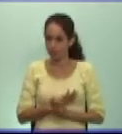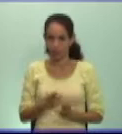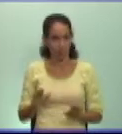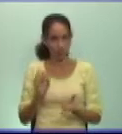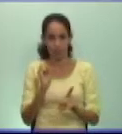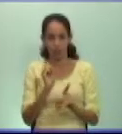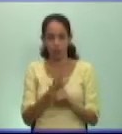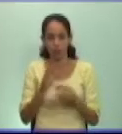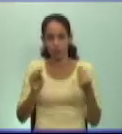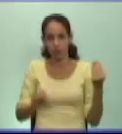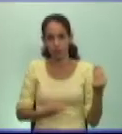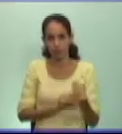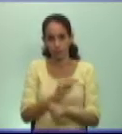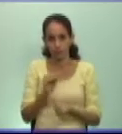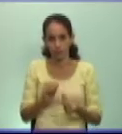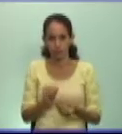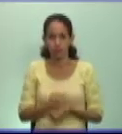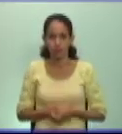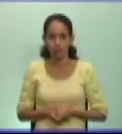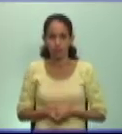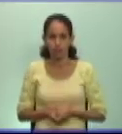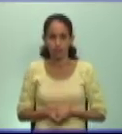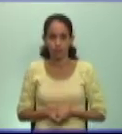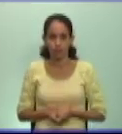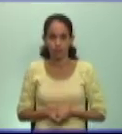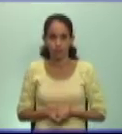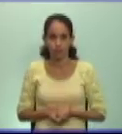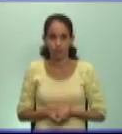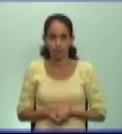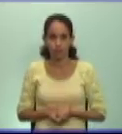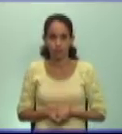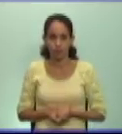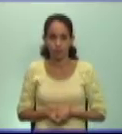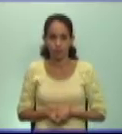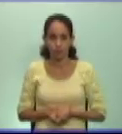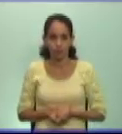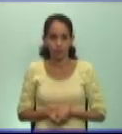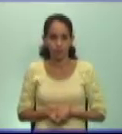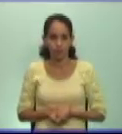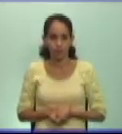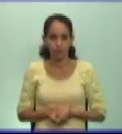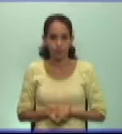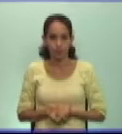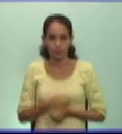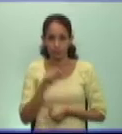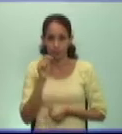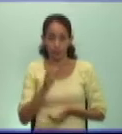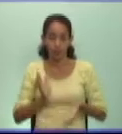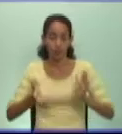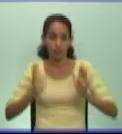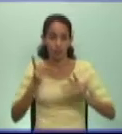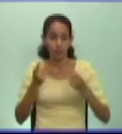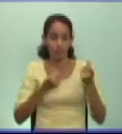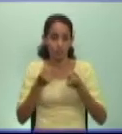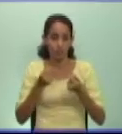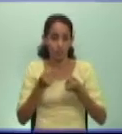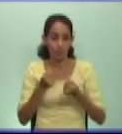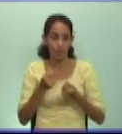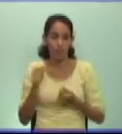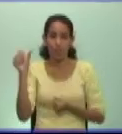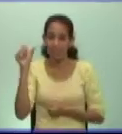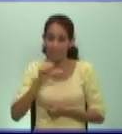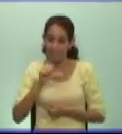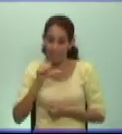la sustitución de importaciones. Quiere decir que es una etapa desde el punto de vista económico con estas complicaciones, pero desde el punto de